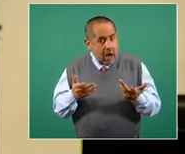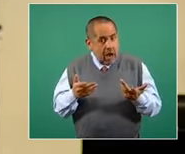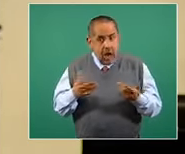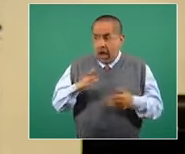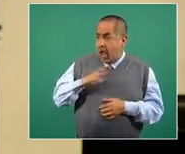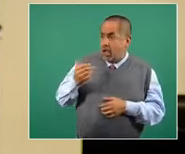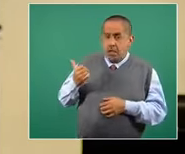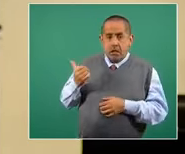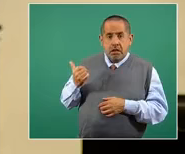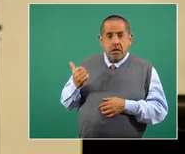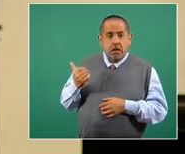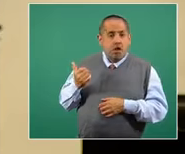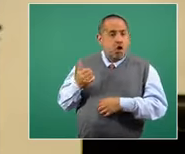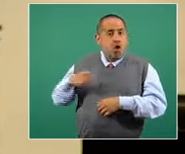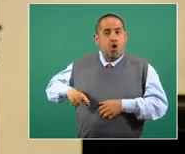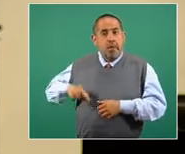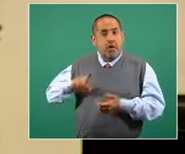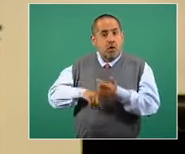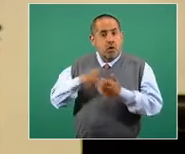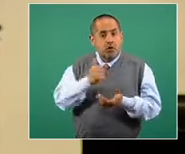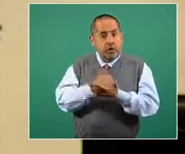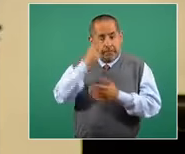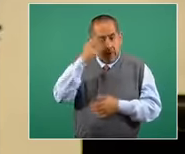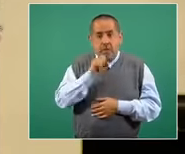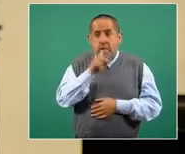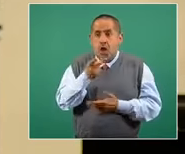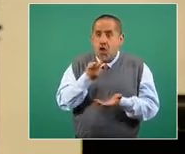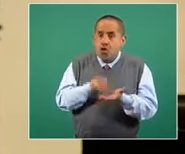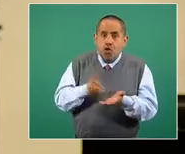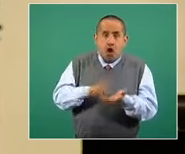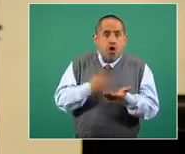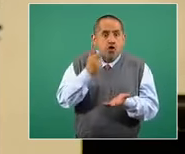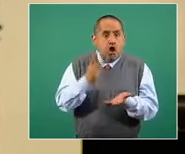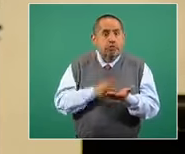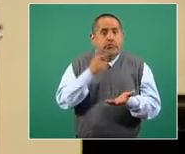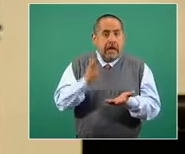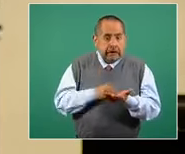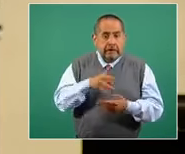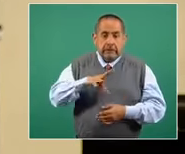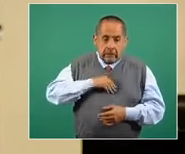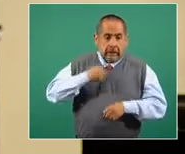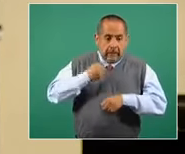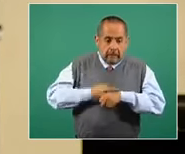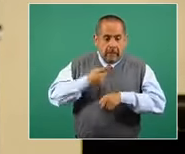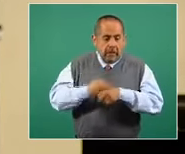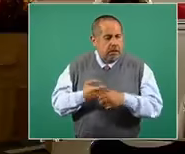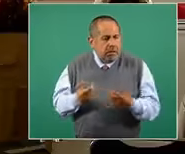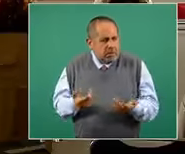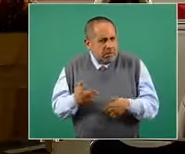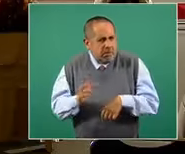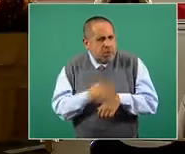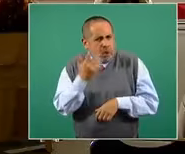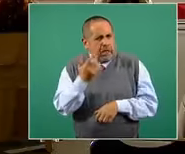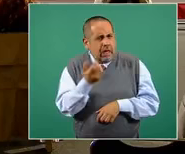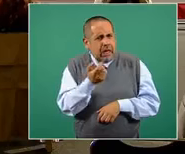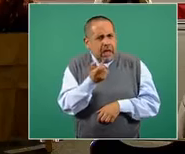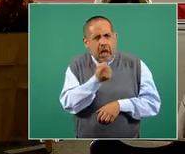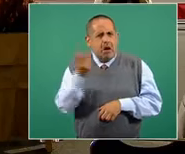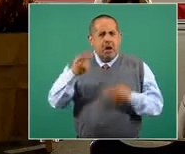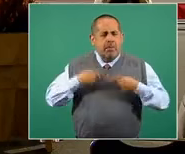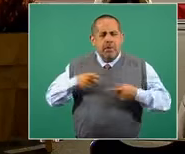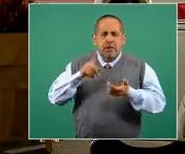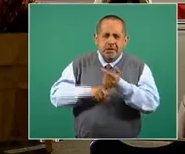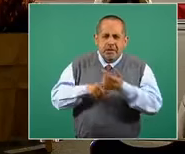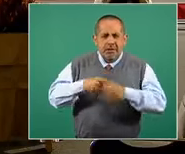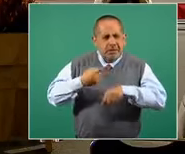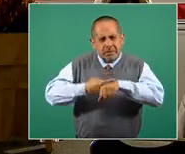de uno de los funcionarios del gobierno capitalino que también habló de un recontagio. ¿Qué elementos son los que pues tienen